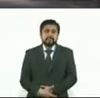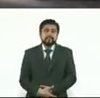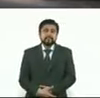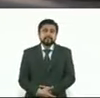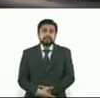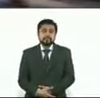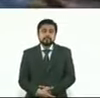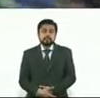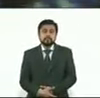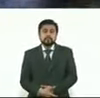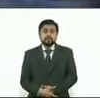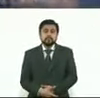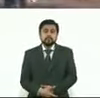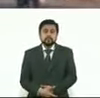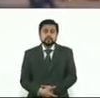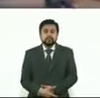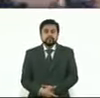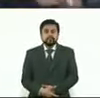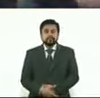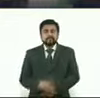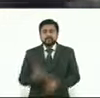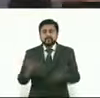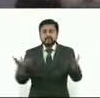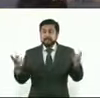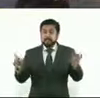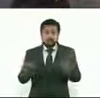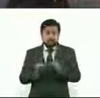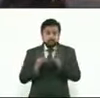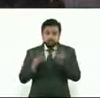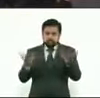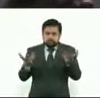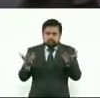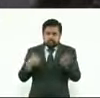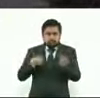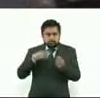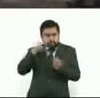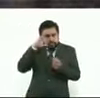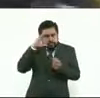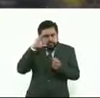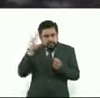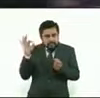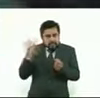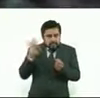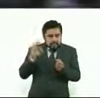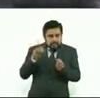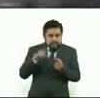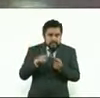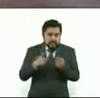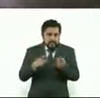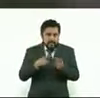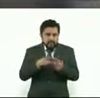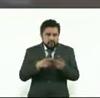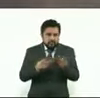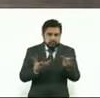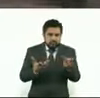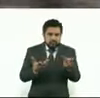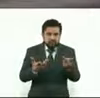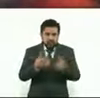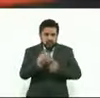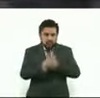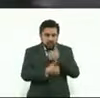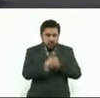Pues una situación totalmente inesperada cuando pensábamos que podíamos tener un duelo de poder a poder en